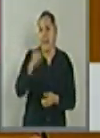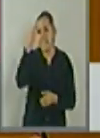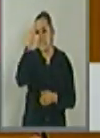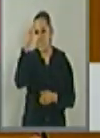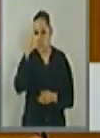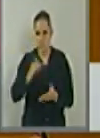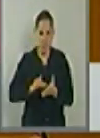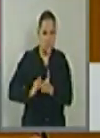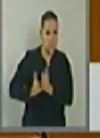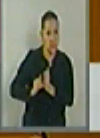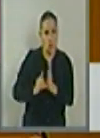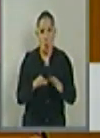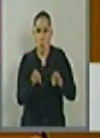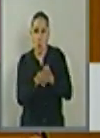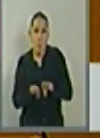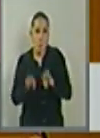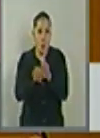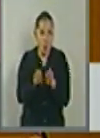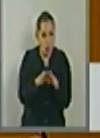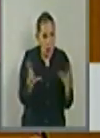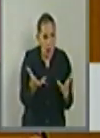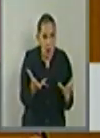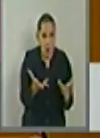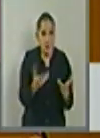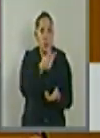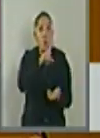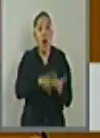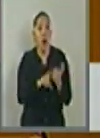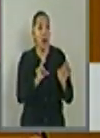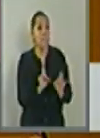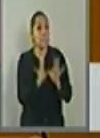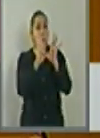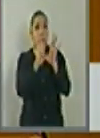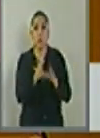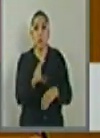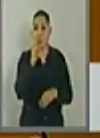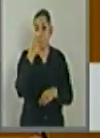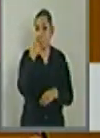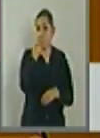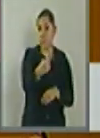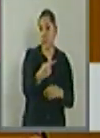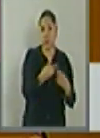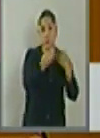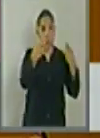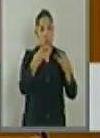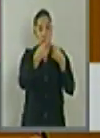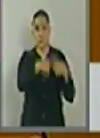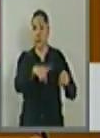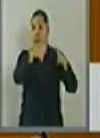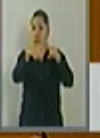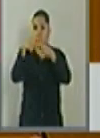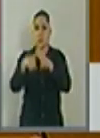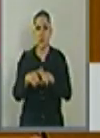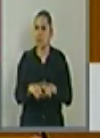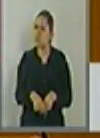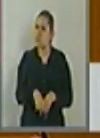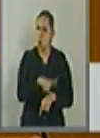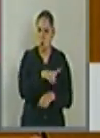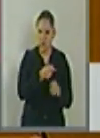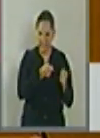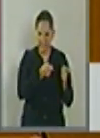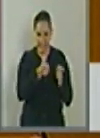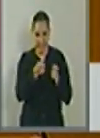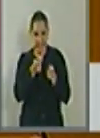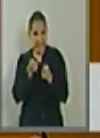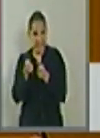amenazaron, ni diablos aparecidos ese día. Quizá, muy